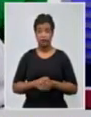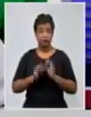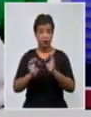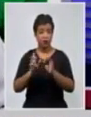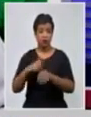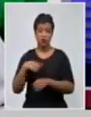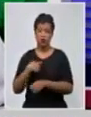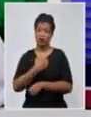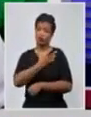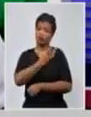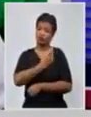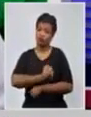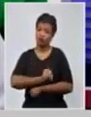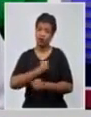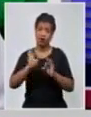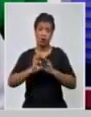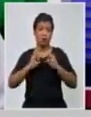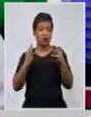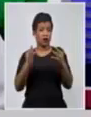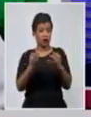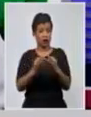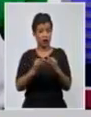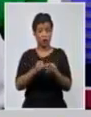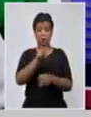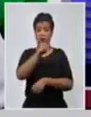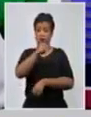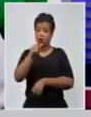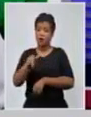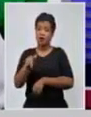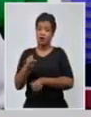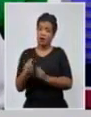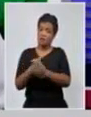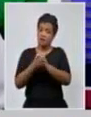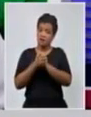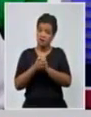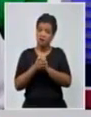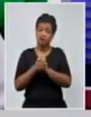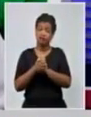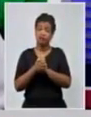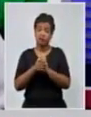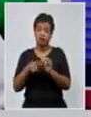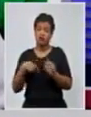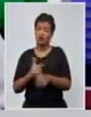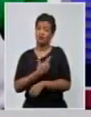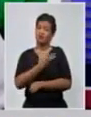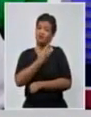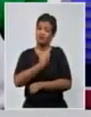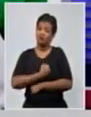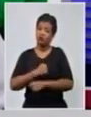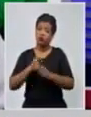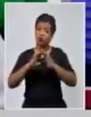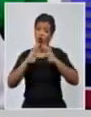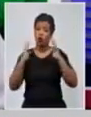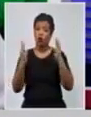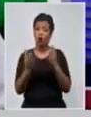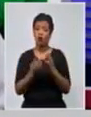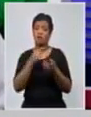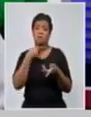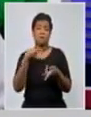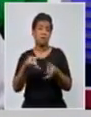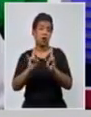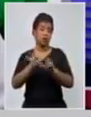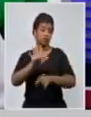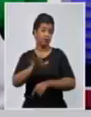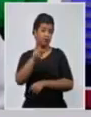las condolencias a los familiares, a las personas allegadas de todos los que lamentablemente